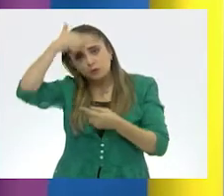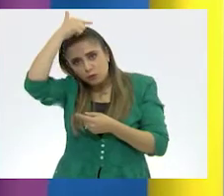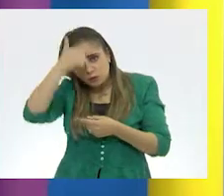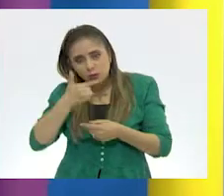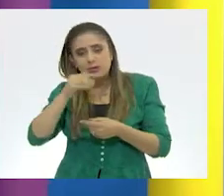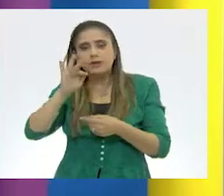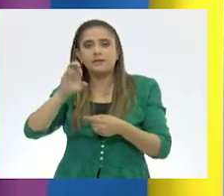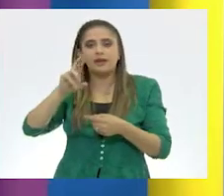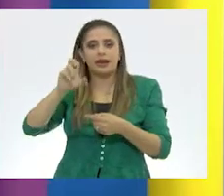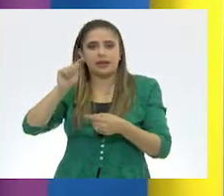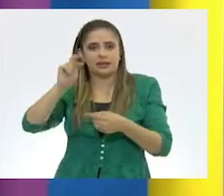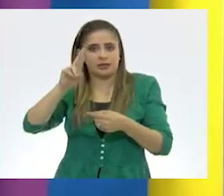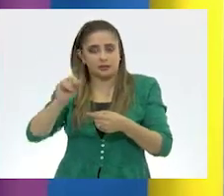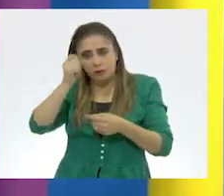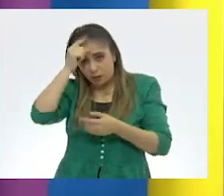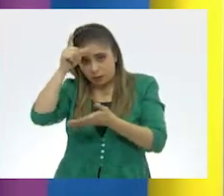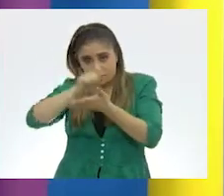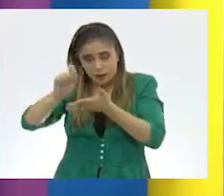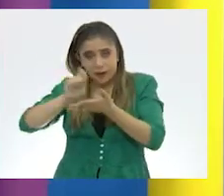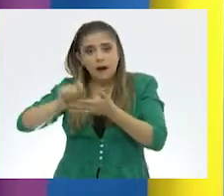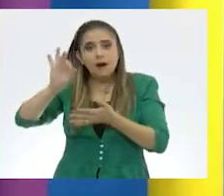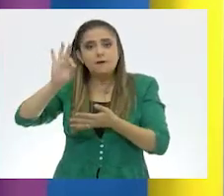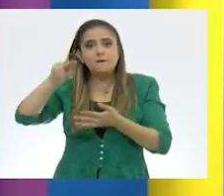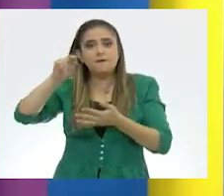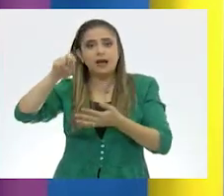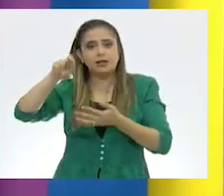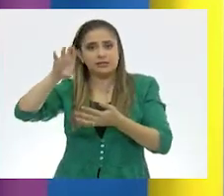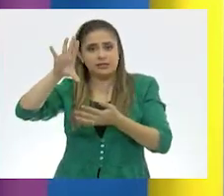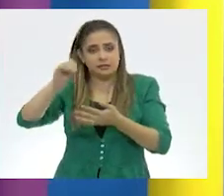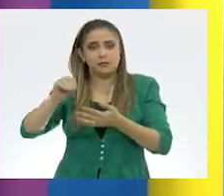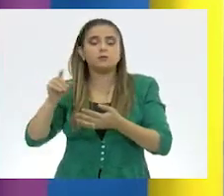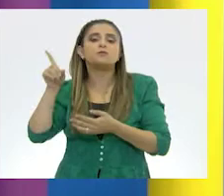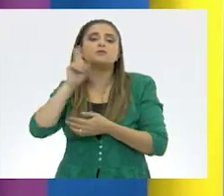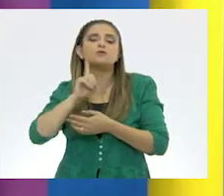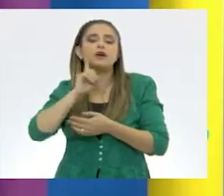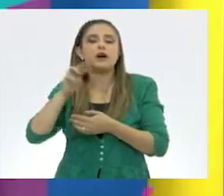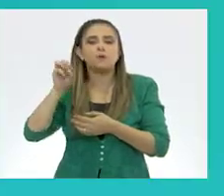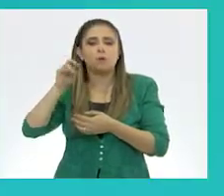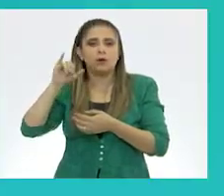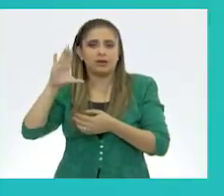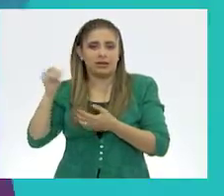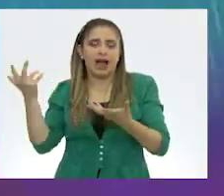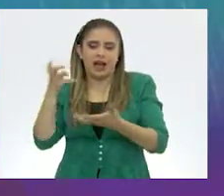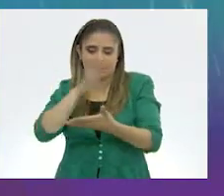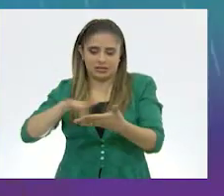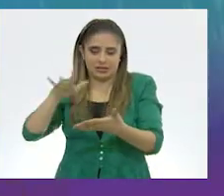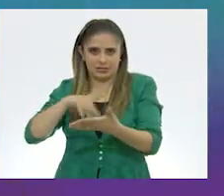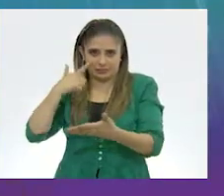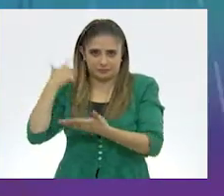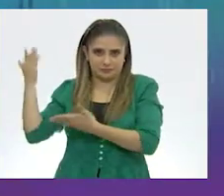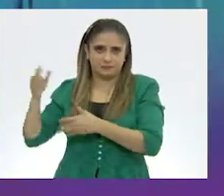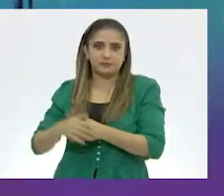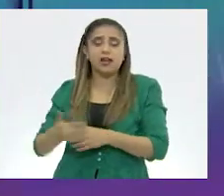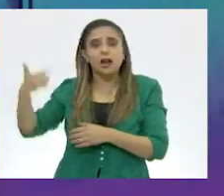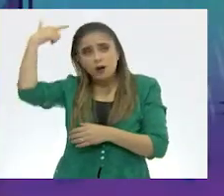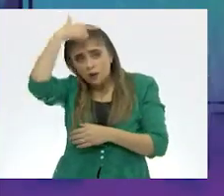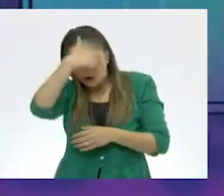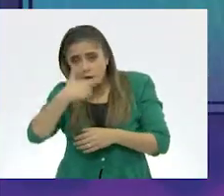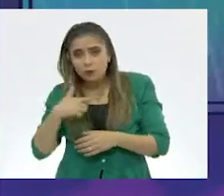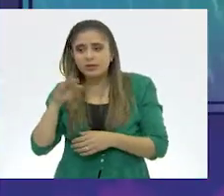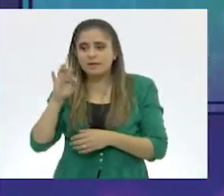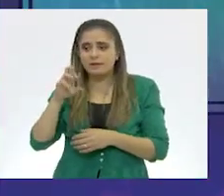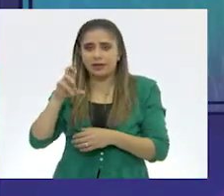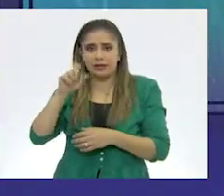féretro del escritor mexicano Francisco Tario en la voz de la dramaturga Mónica Perea. La noche del féretro,